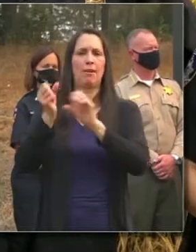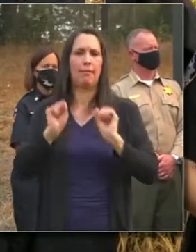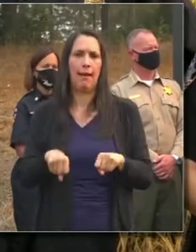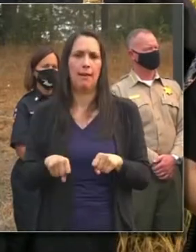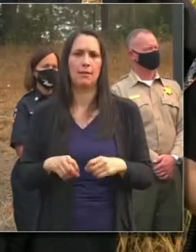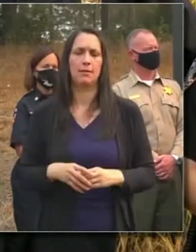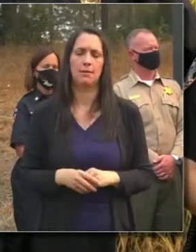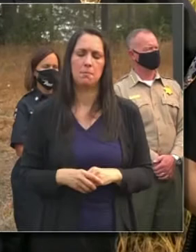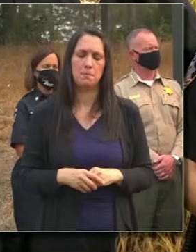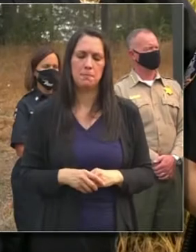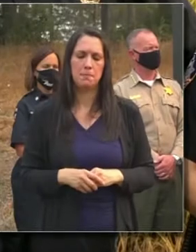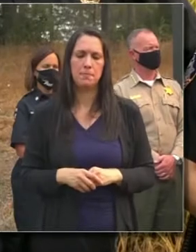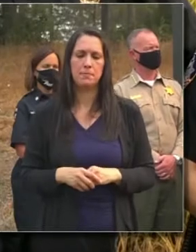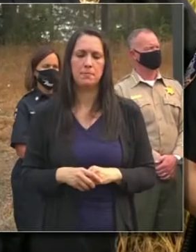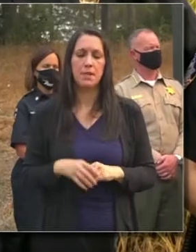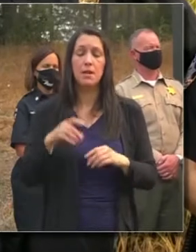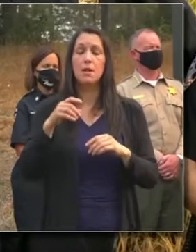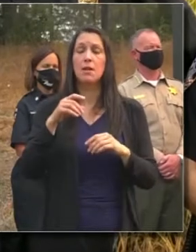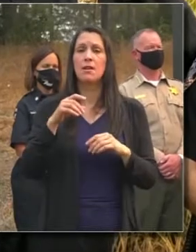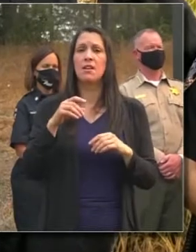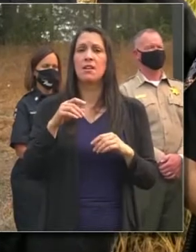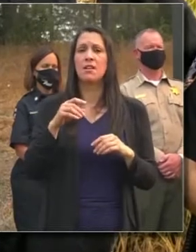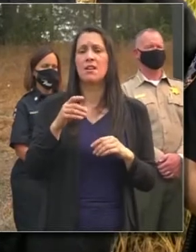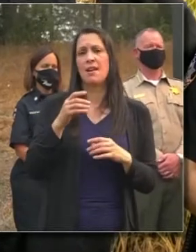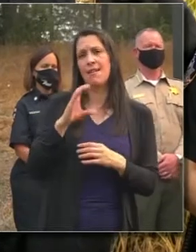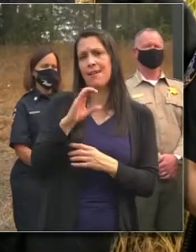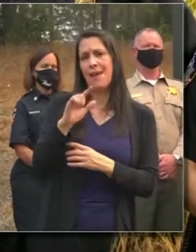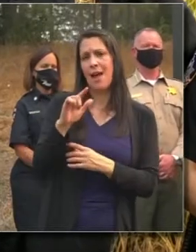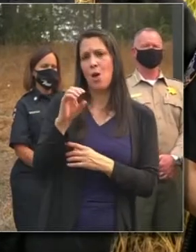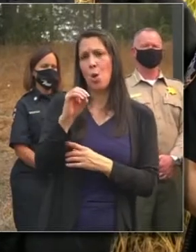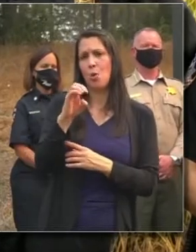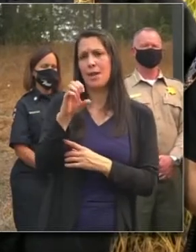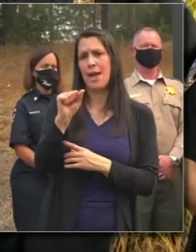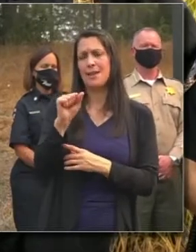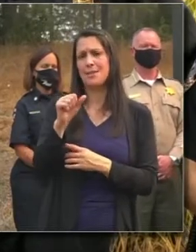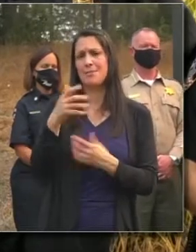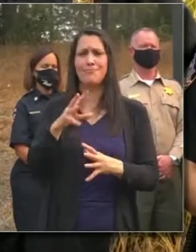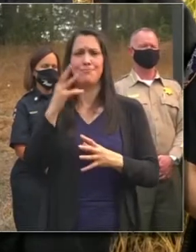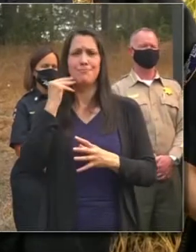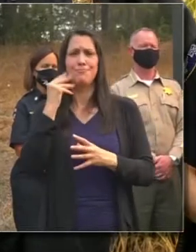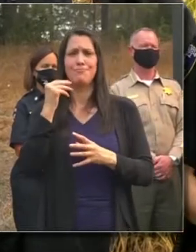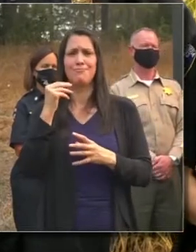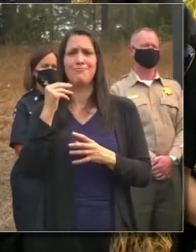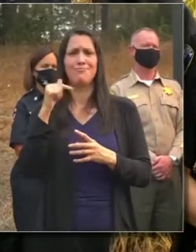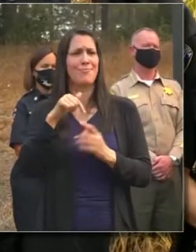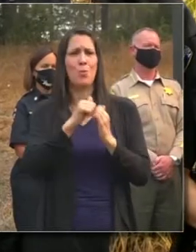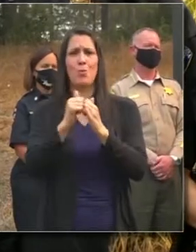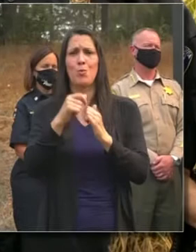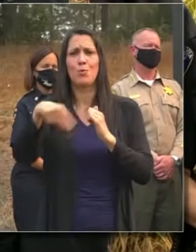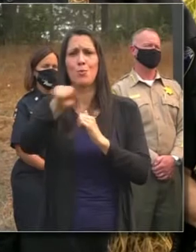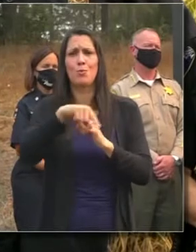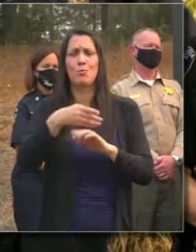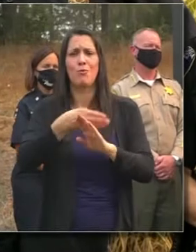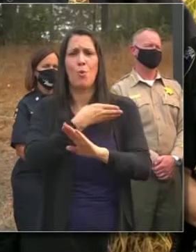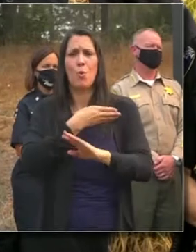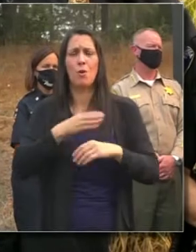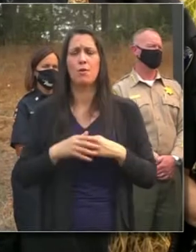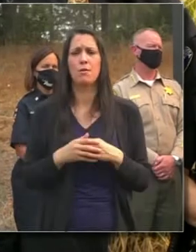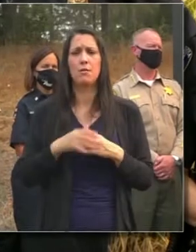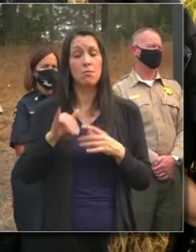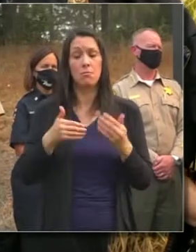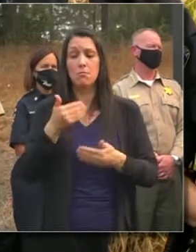eso es lo que quiero decir pues de parte de ese hemos estado con ustedes antes recuerden que el proceso